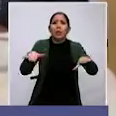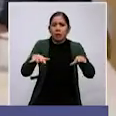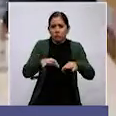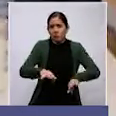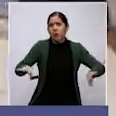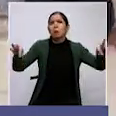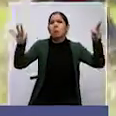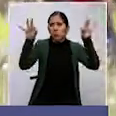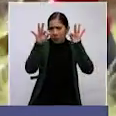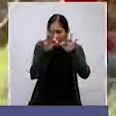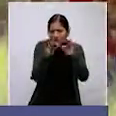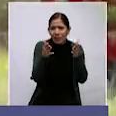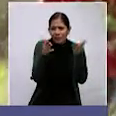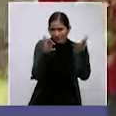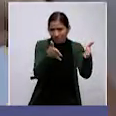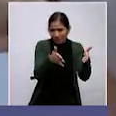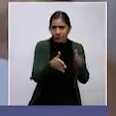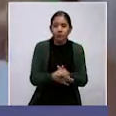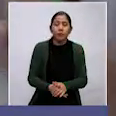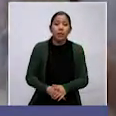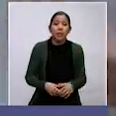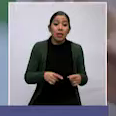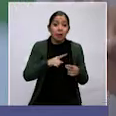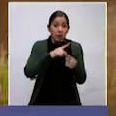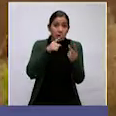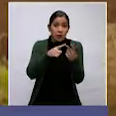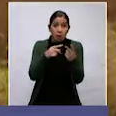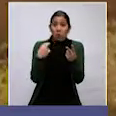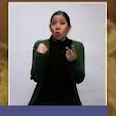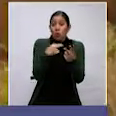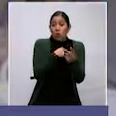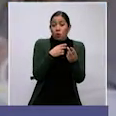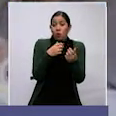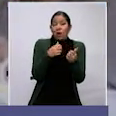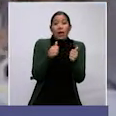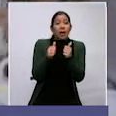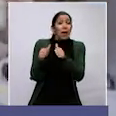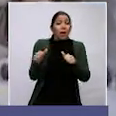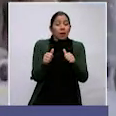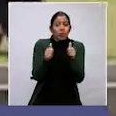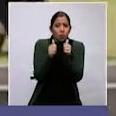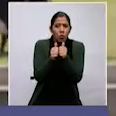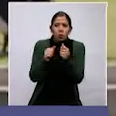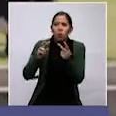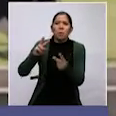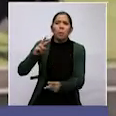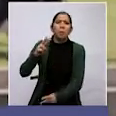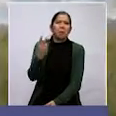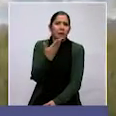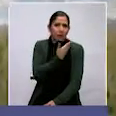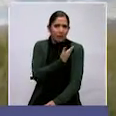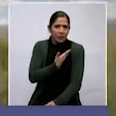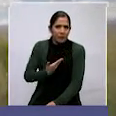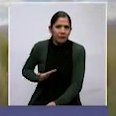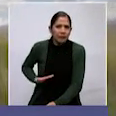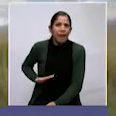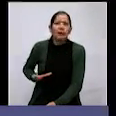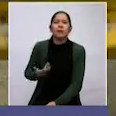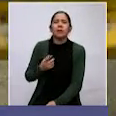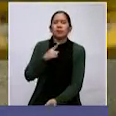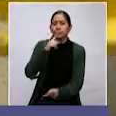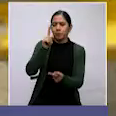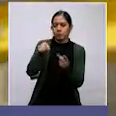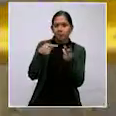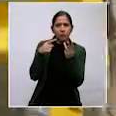son las niñas y niños. Pero también hemos estado realizando actividades conjuntas, ¿no?, con la vicepresidencia, ¿no?, de la misma